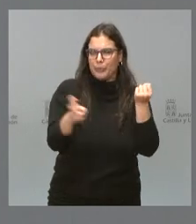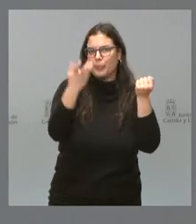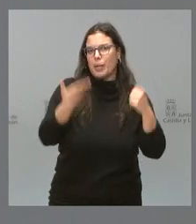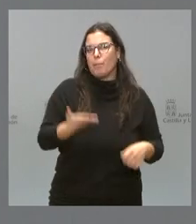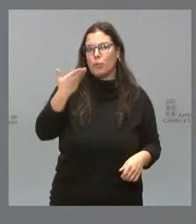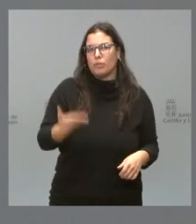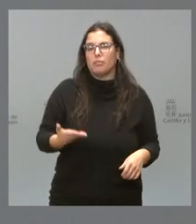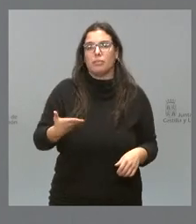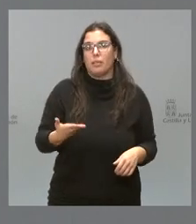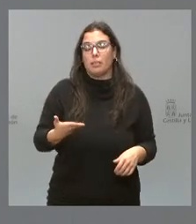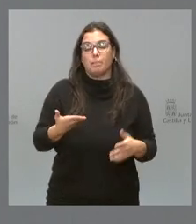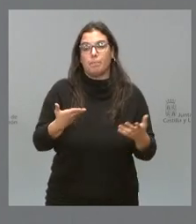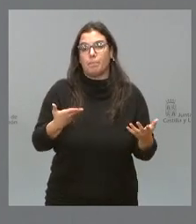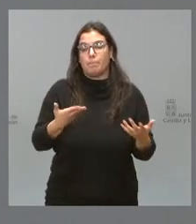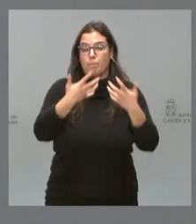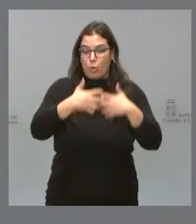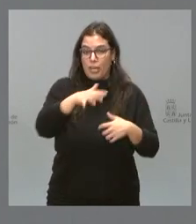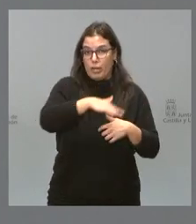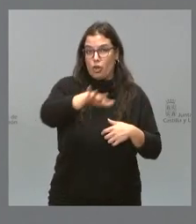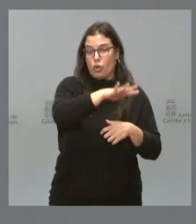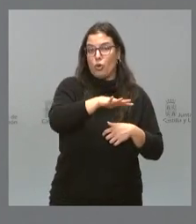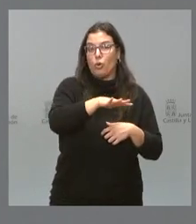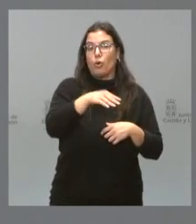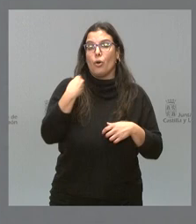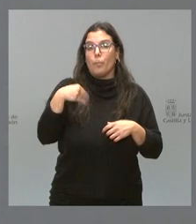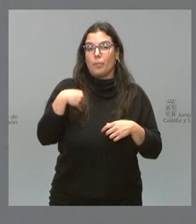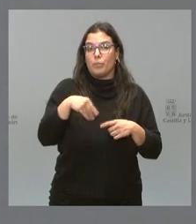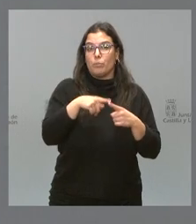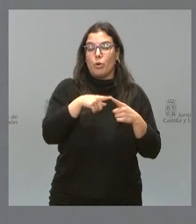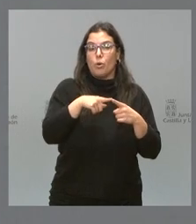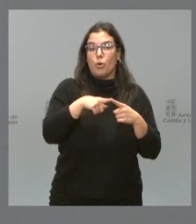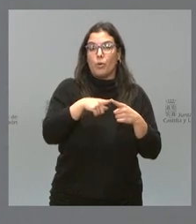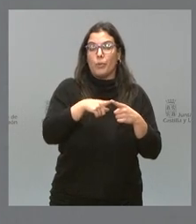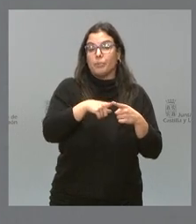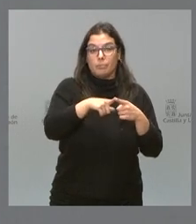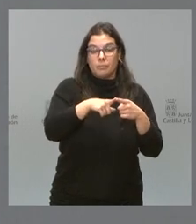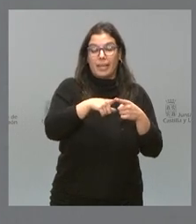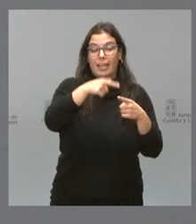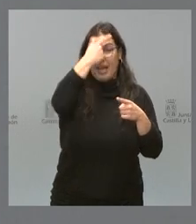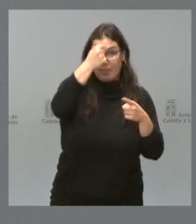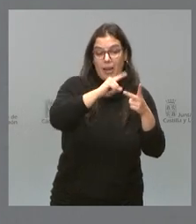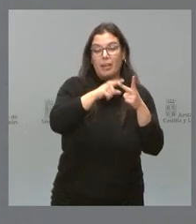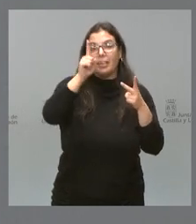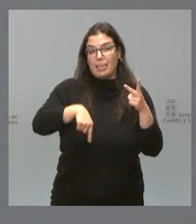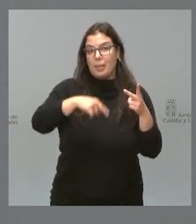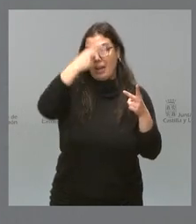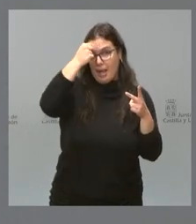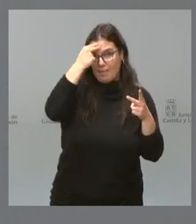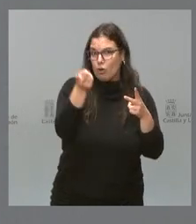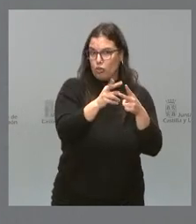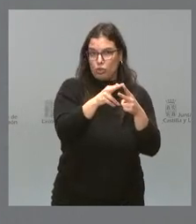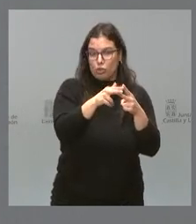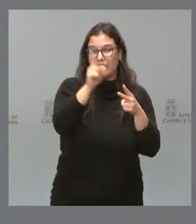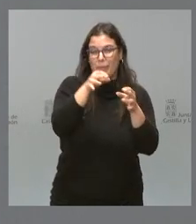el polígono industrial de armengias como en el polígono industrial de Vico Lozano e incluso en un municipio muy